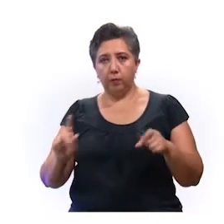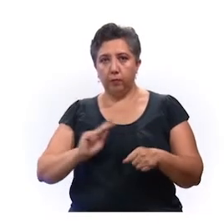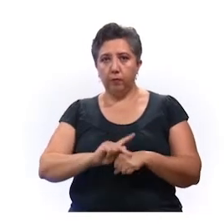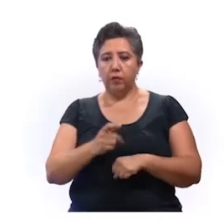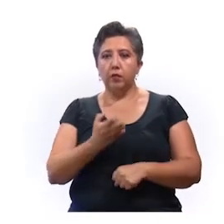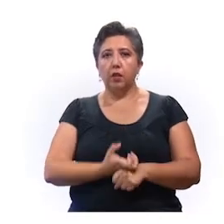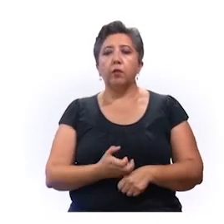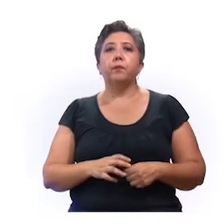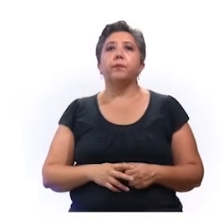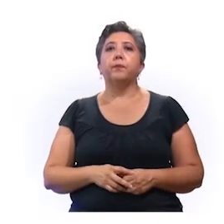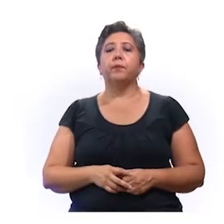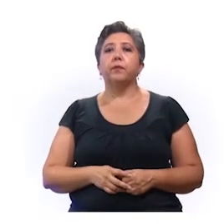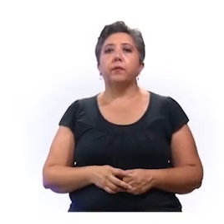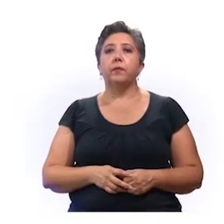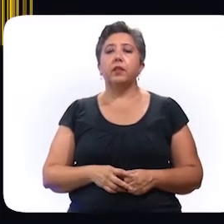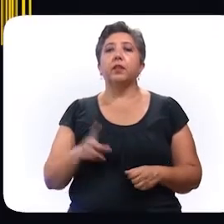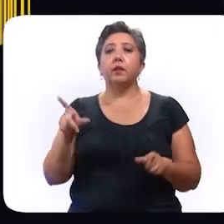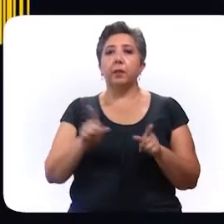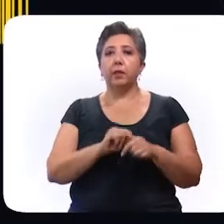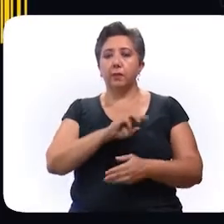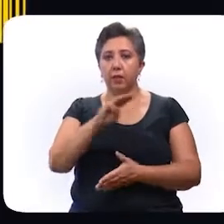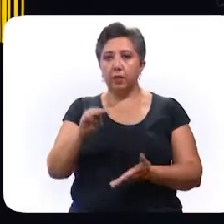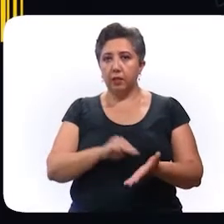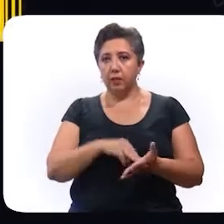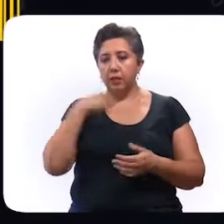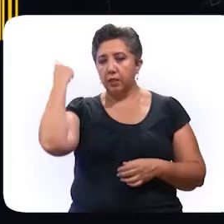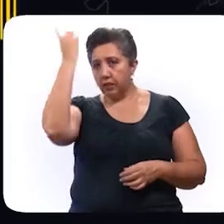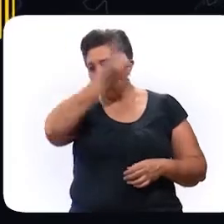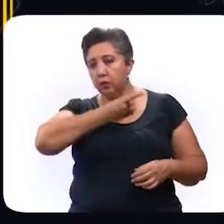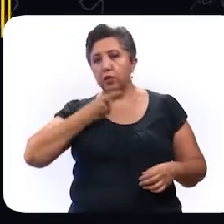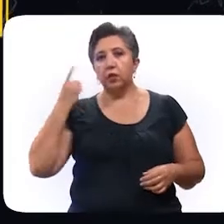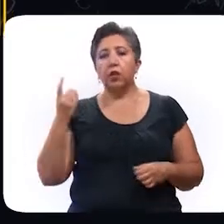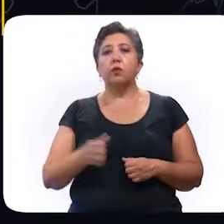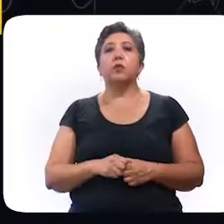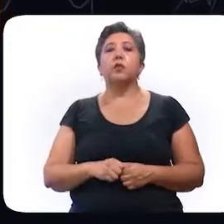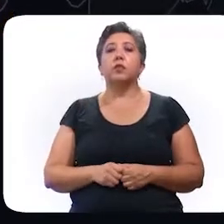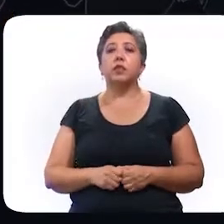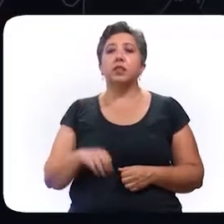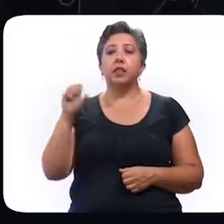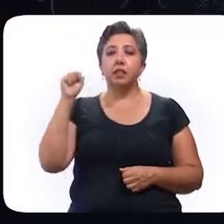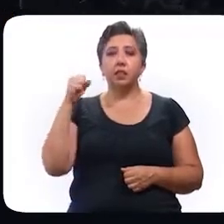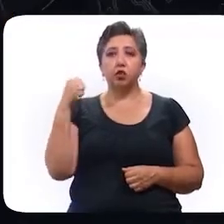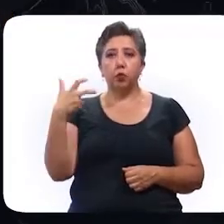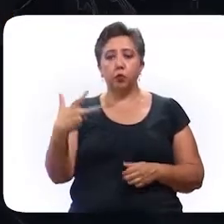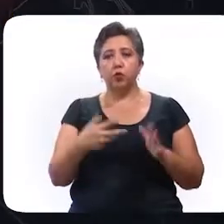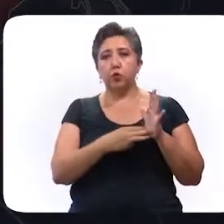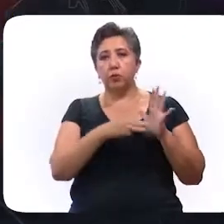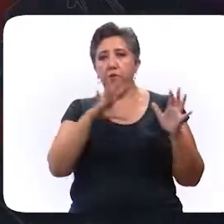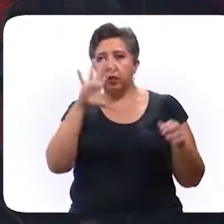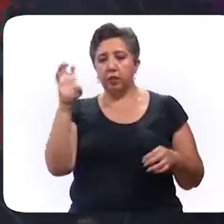son de otro país u otro estado. Específicamente en Mérida se han diagnosticado